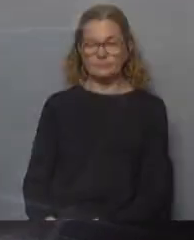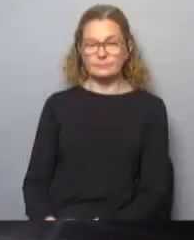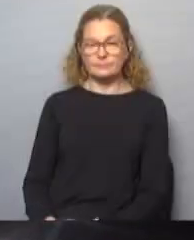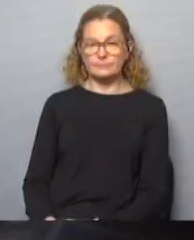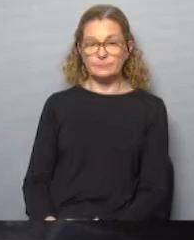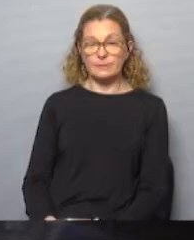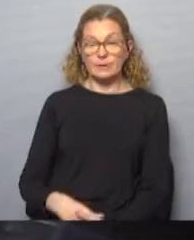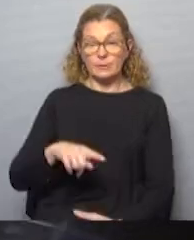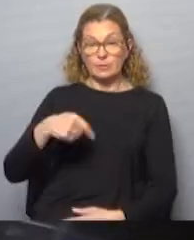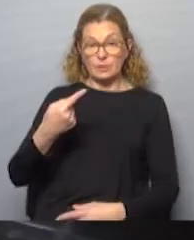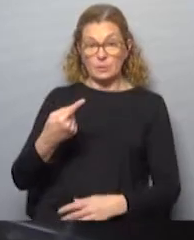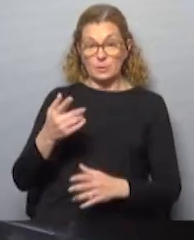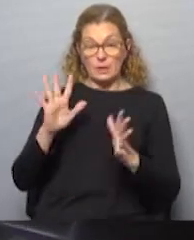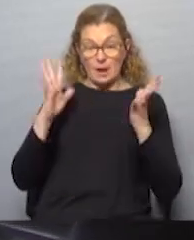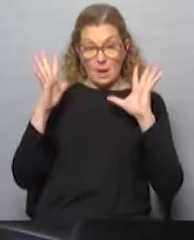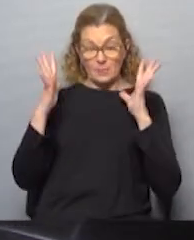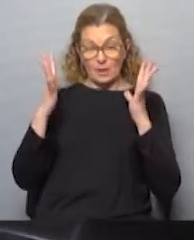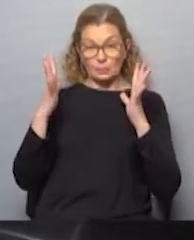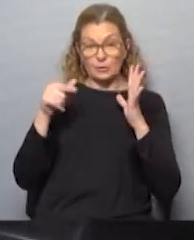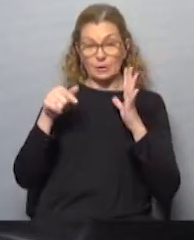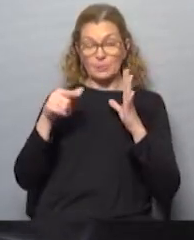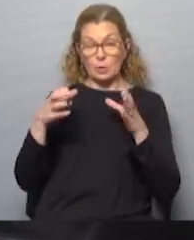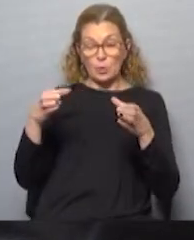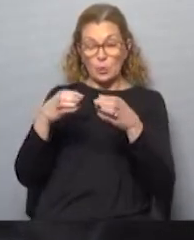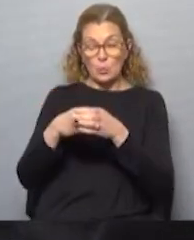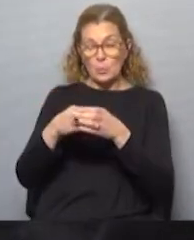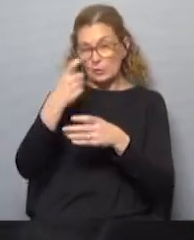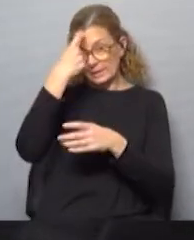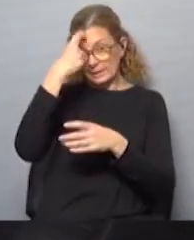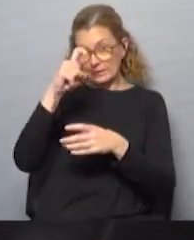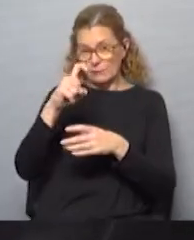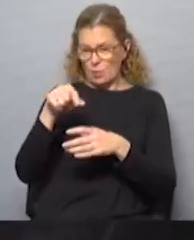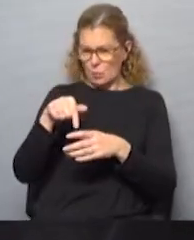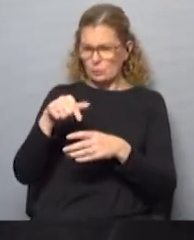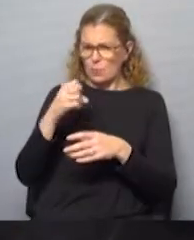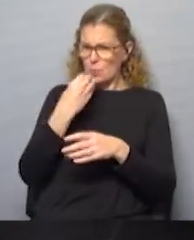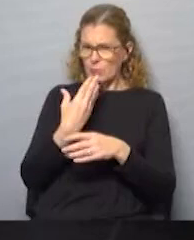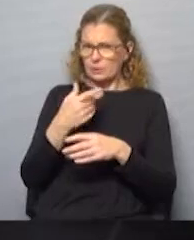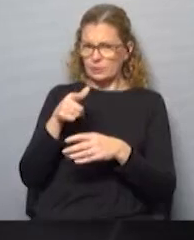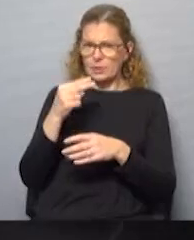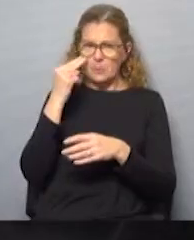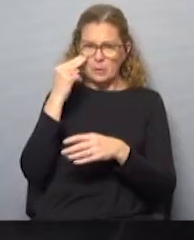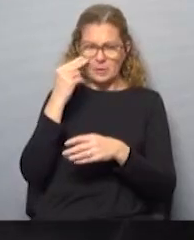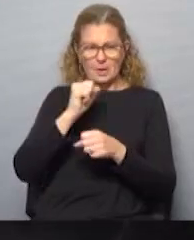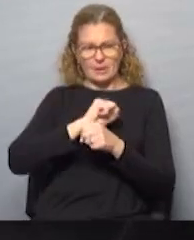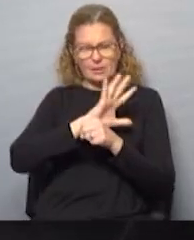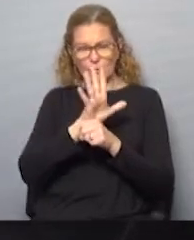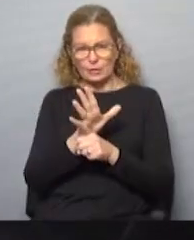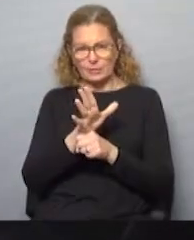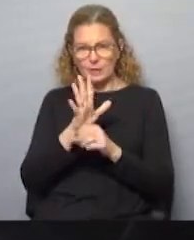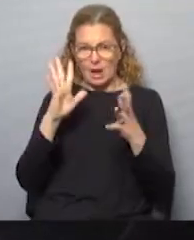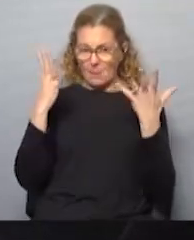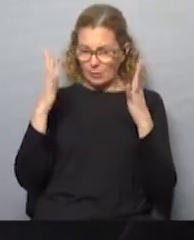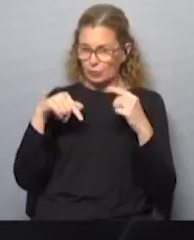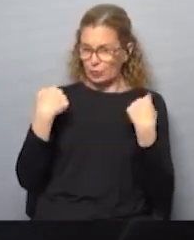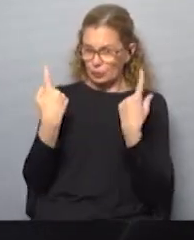después de los aplausos cosechados por la comunidad científica por su gran participación durante la crisis sanitaria aplausos de la